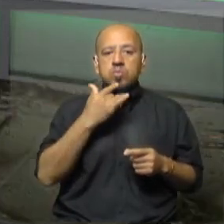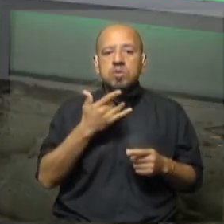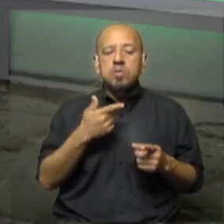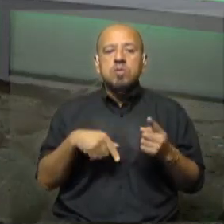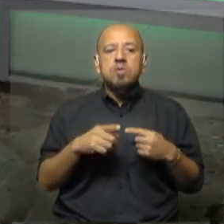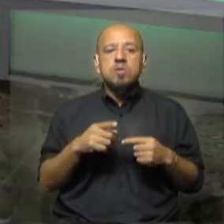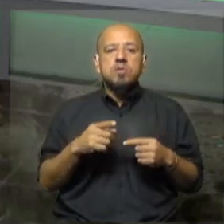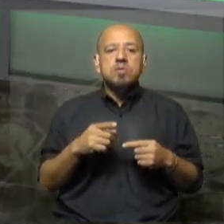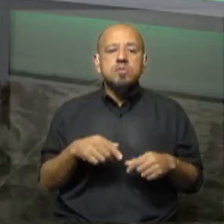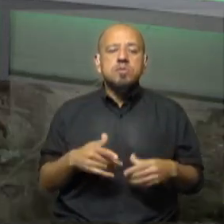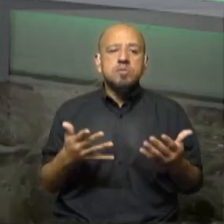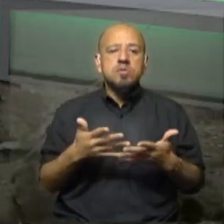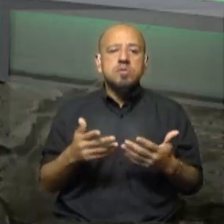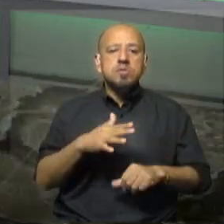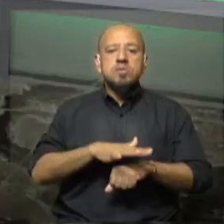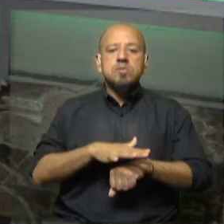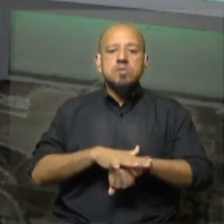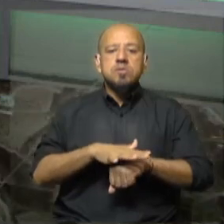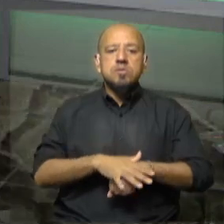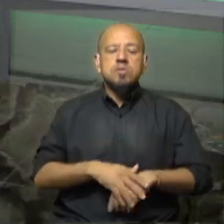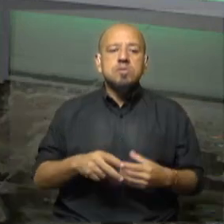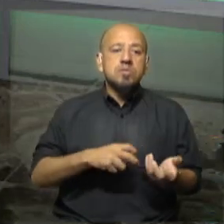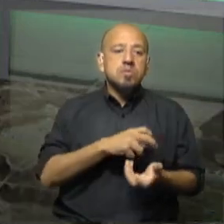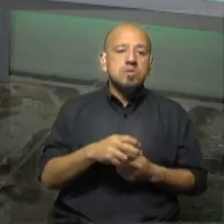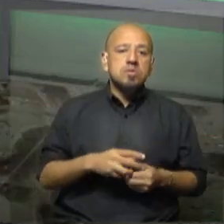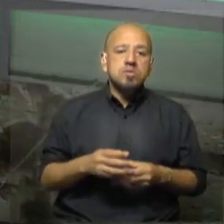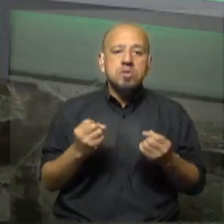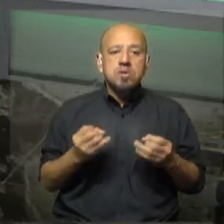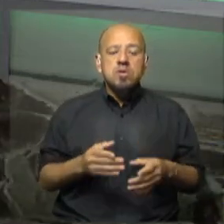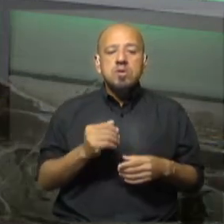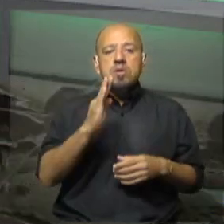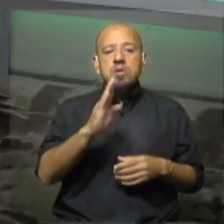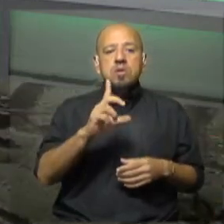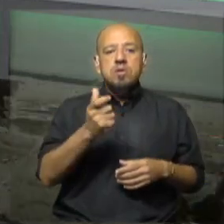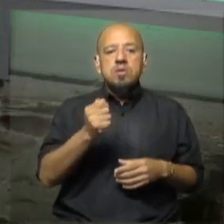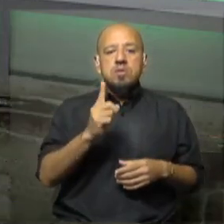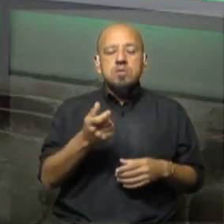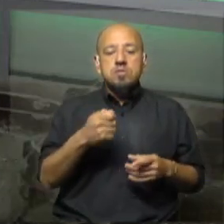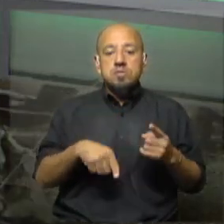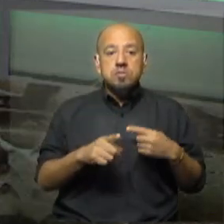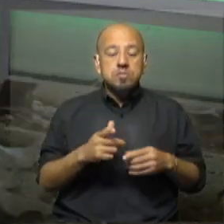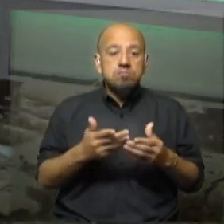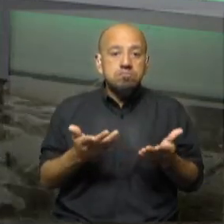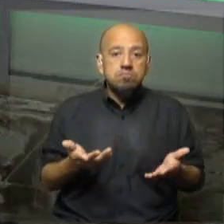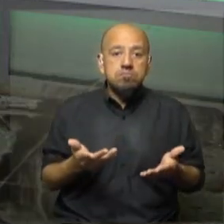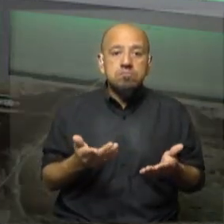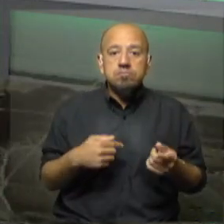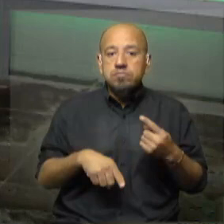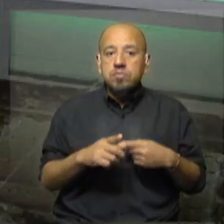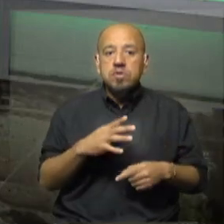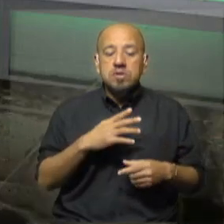plagas, que en este momento se vuelven más complejas porque las plagas, al tener menos alimento para comer, también se vuelven